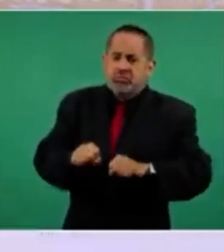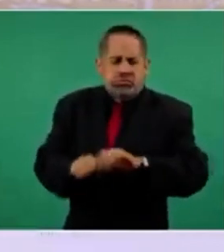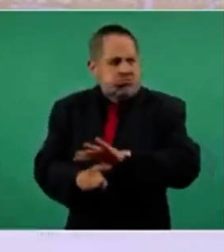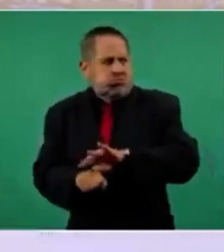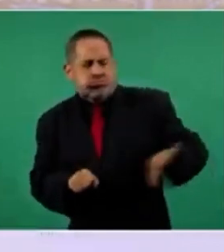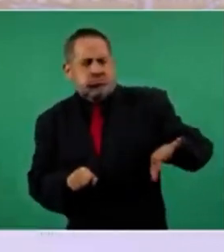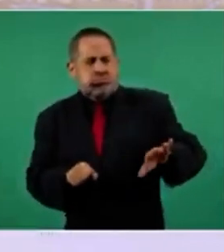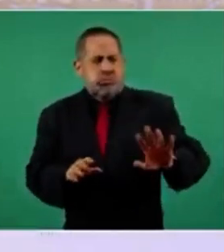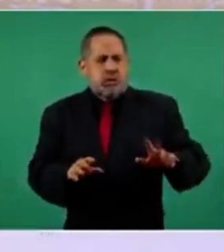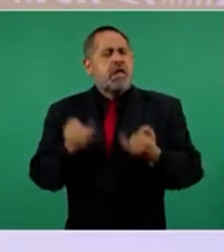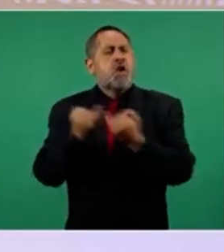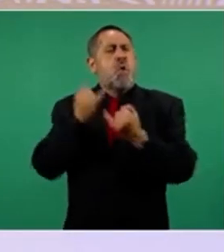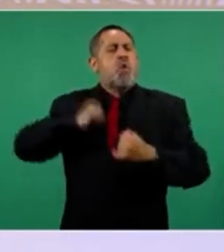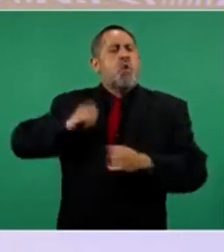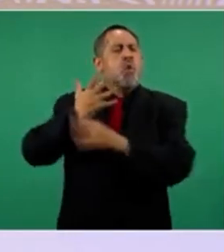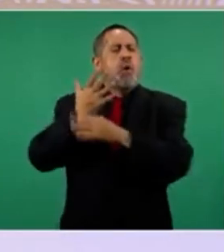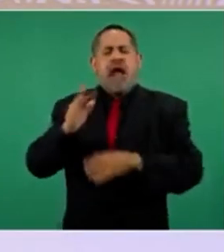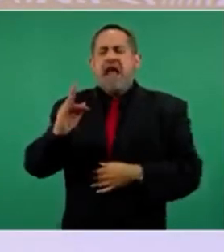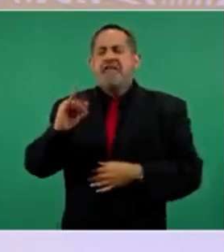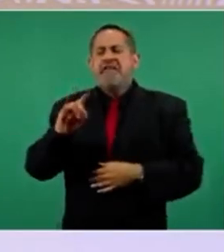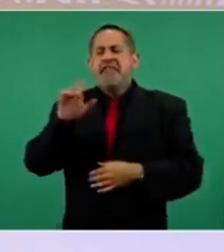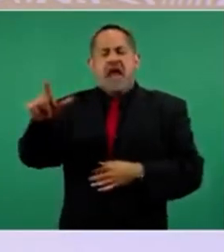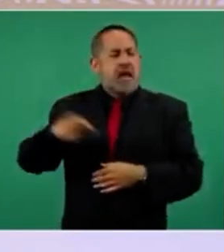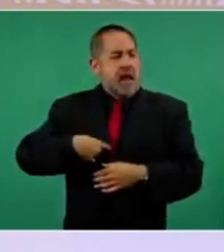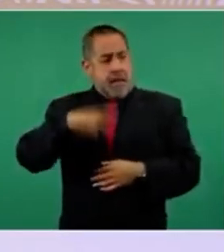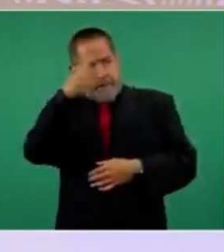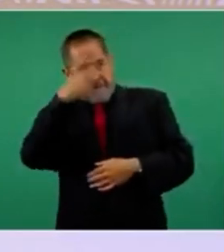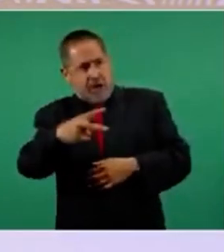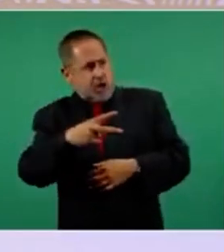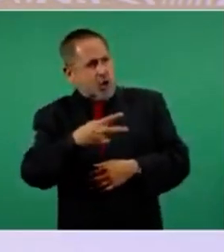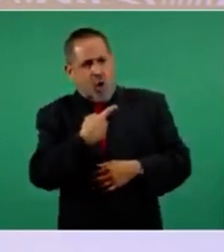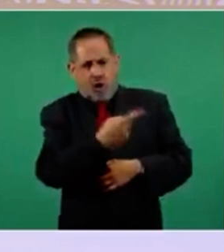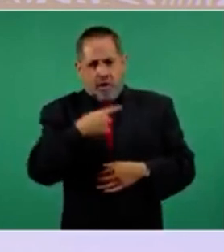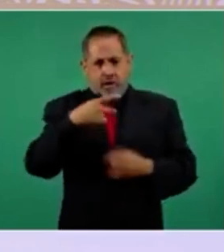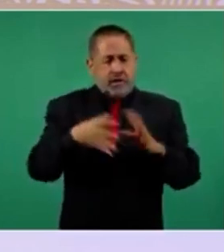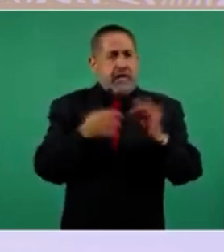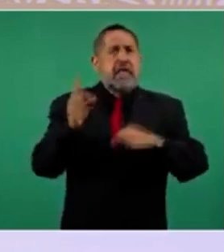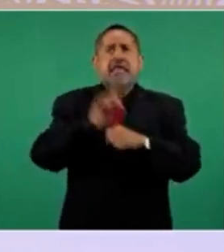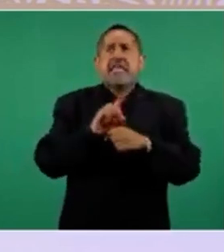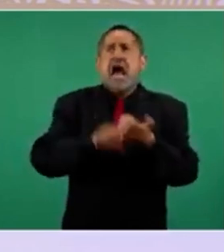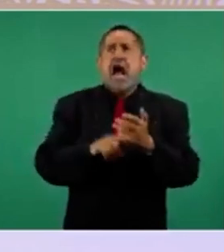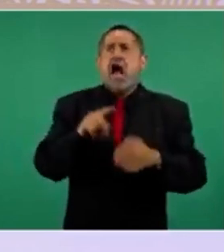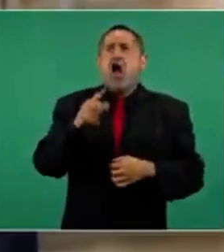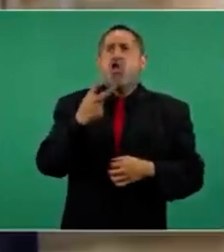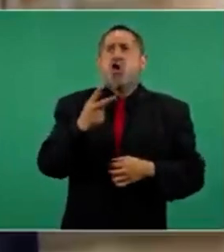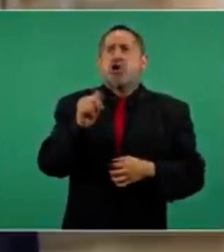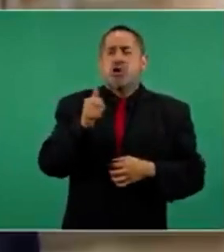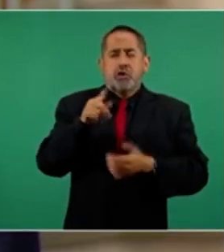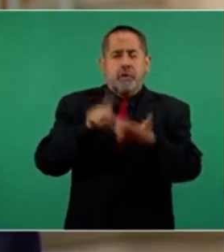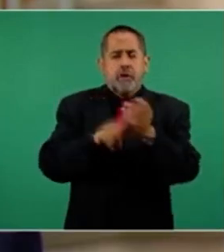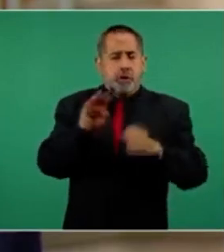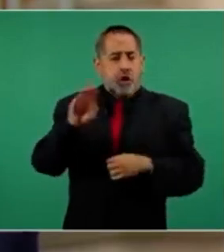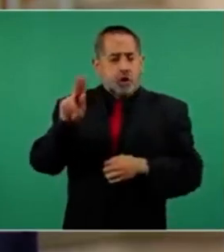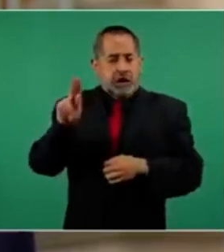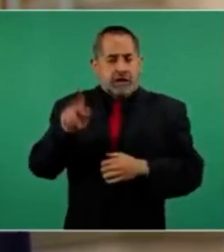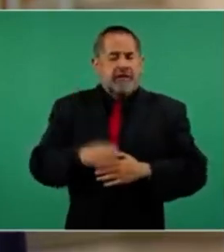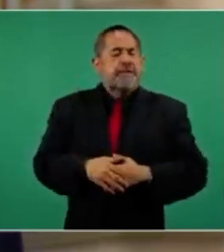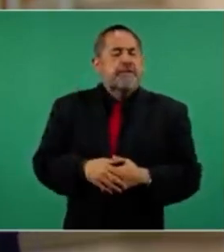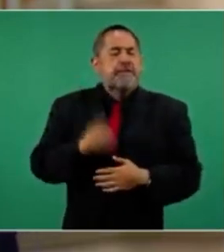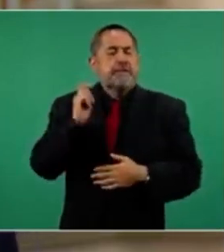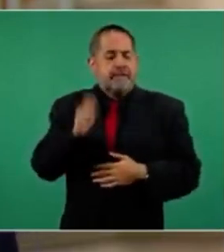expresara Fidel en un acto de amistad cubano-mexicana celebrado el 2 de agosto de 1980,